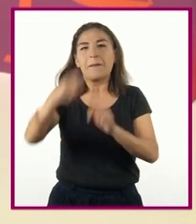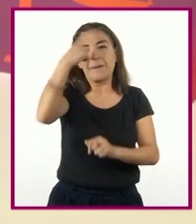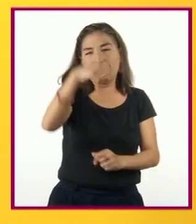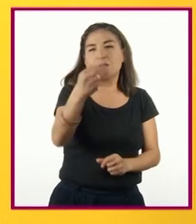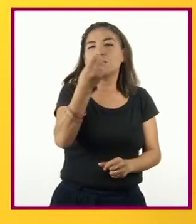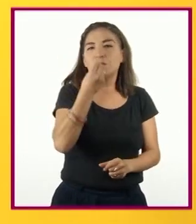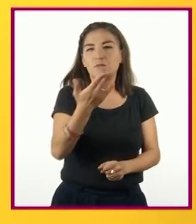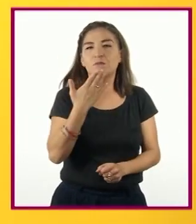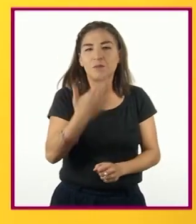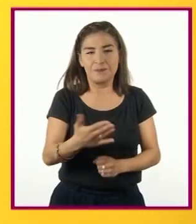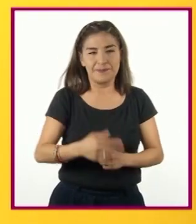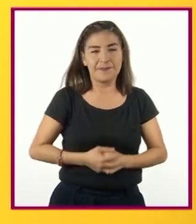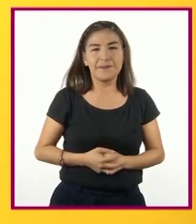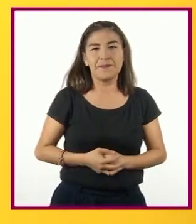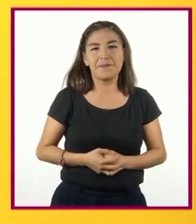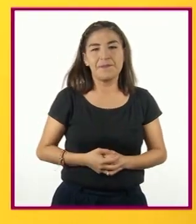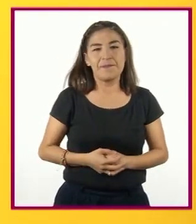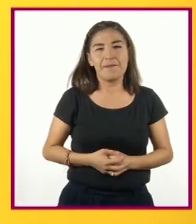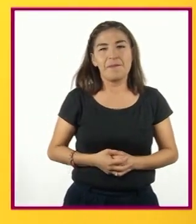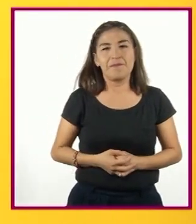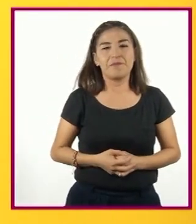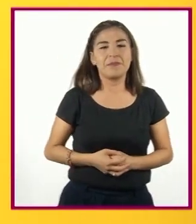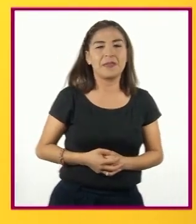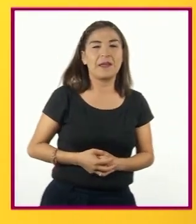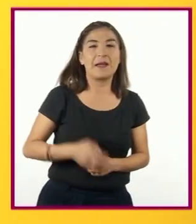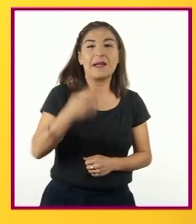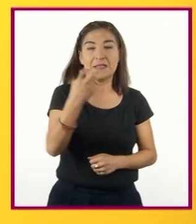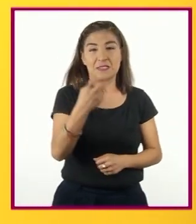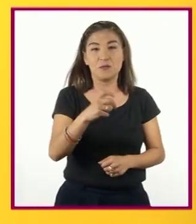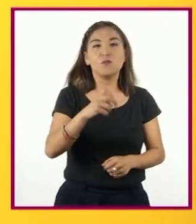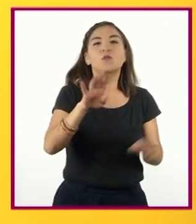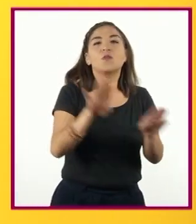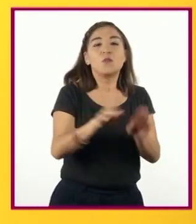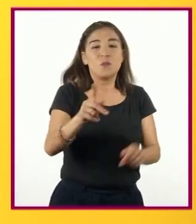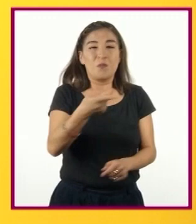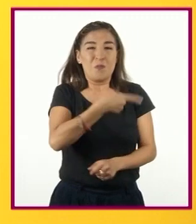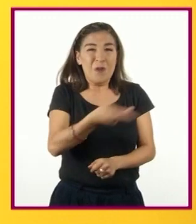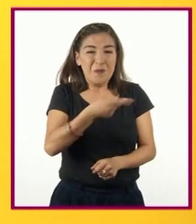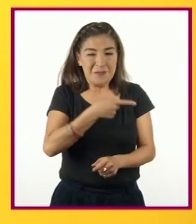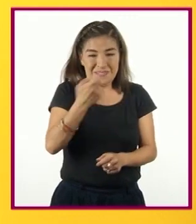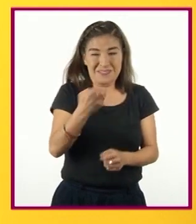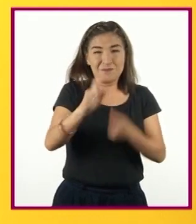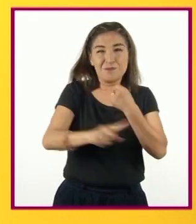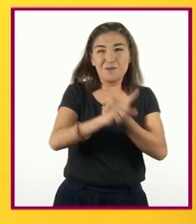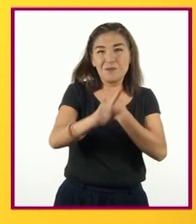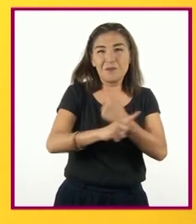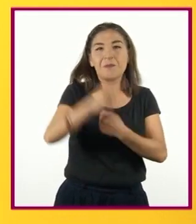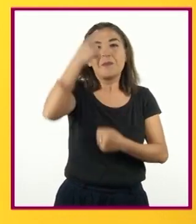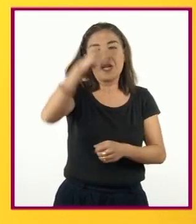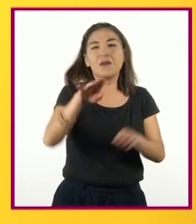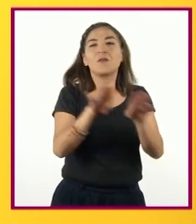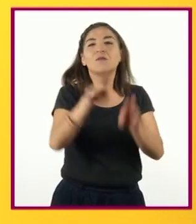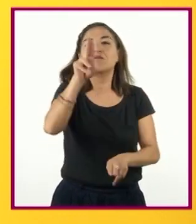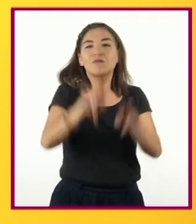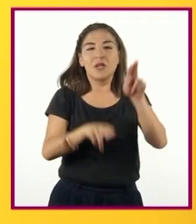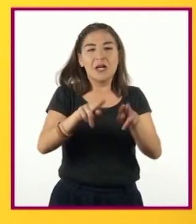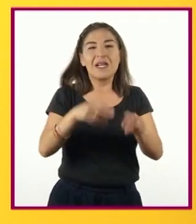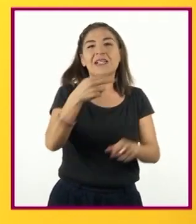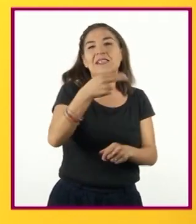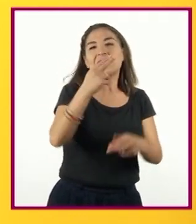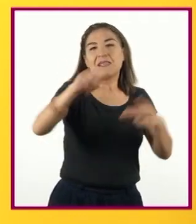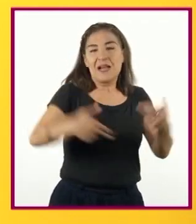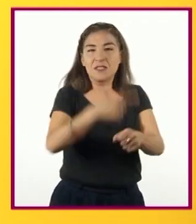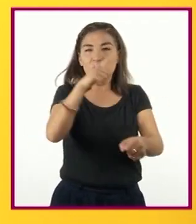alimentación. Si bien la pobreza es un problema que requiere la intervención de organismos nacionales e